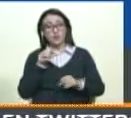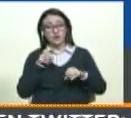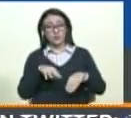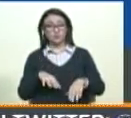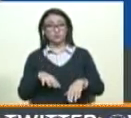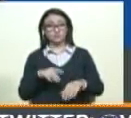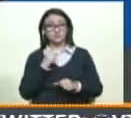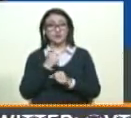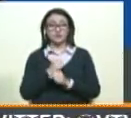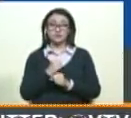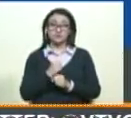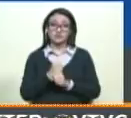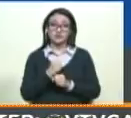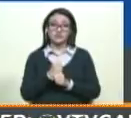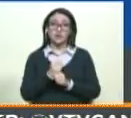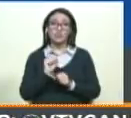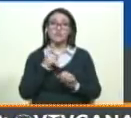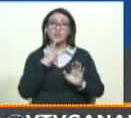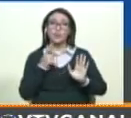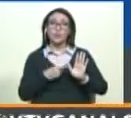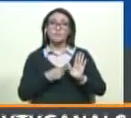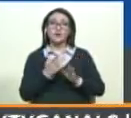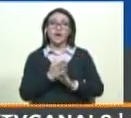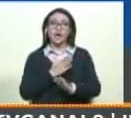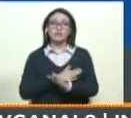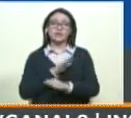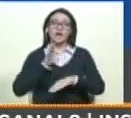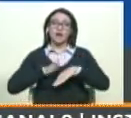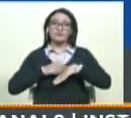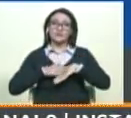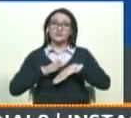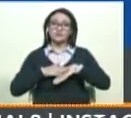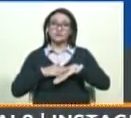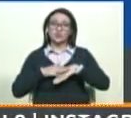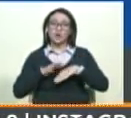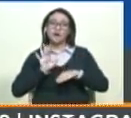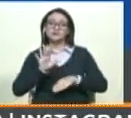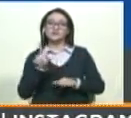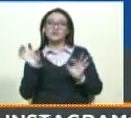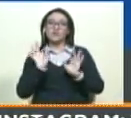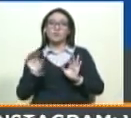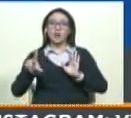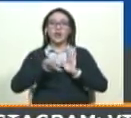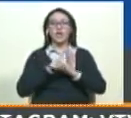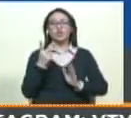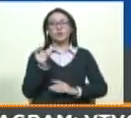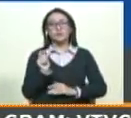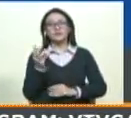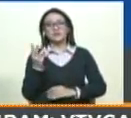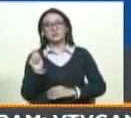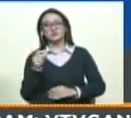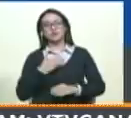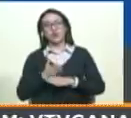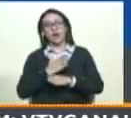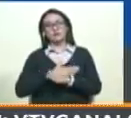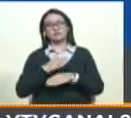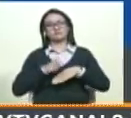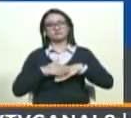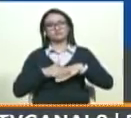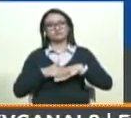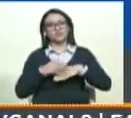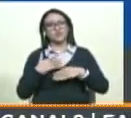a un trabajo. Tiene que cumplir con un preaviso según la ley. A veces son 2 meses, 3 meses. Nosotros estamos en el preaviso, nosotros ya nos